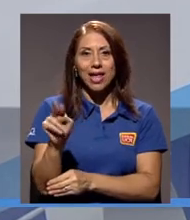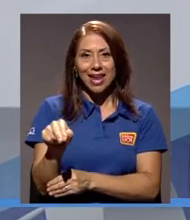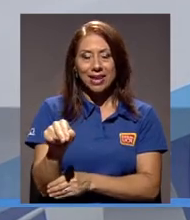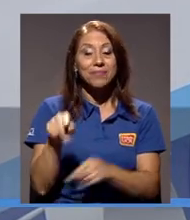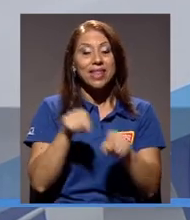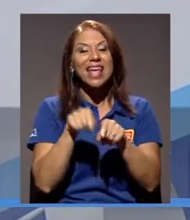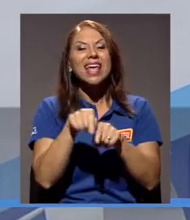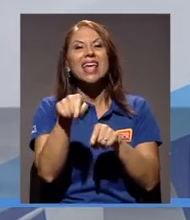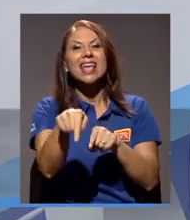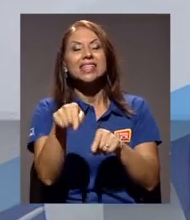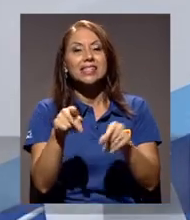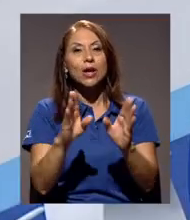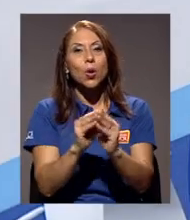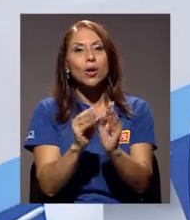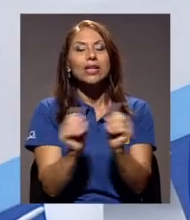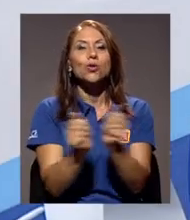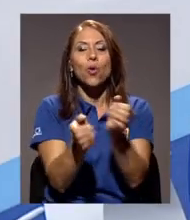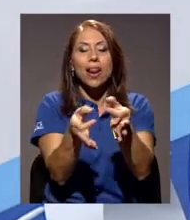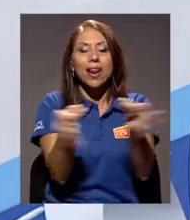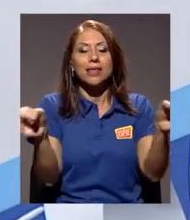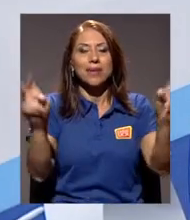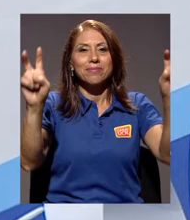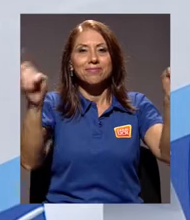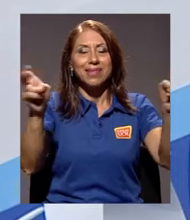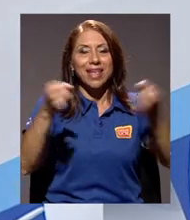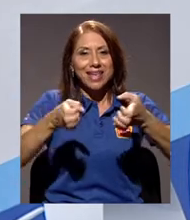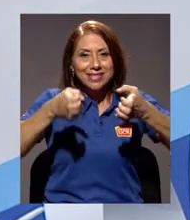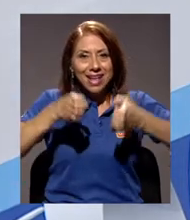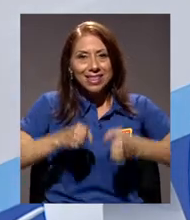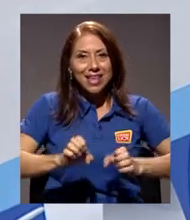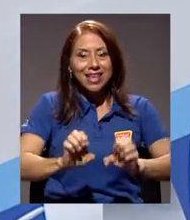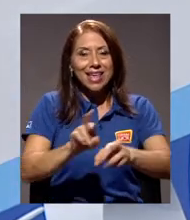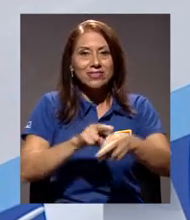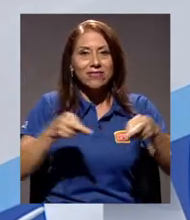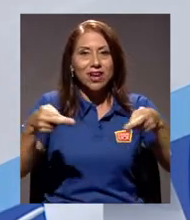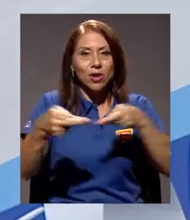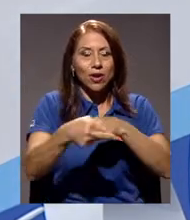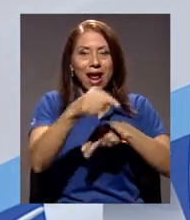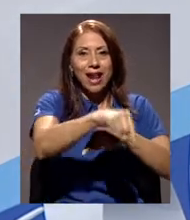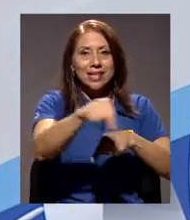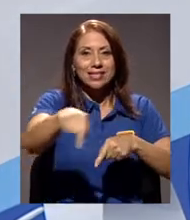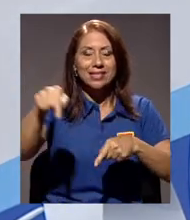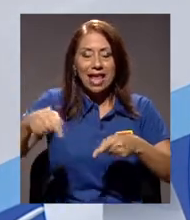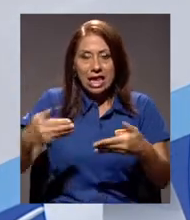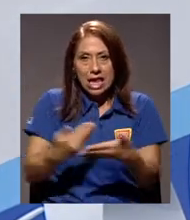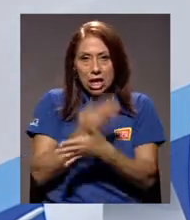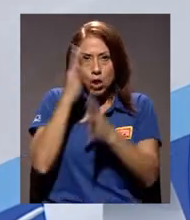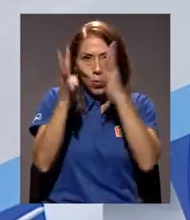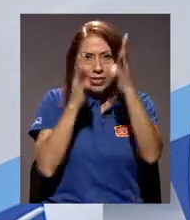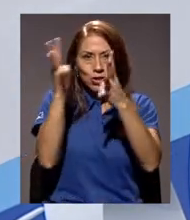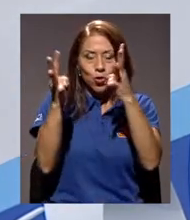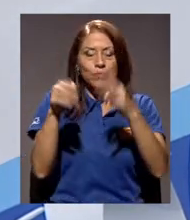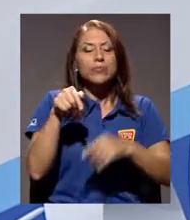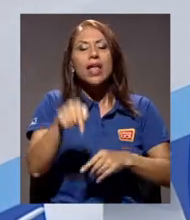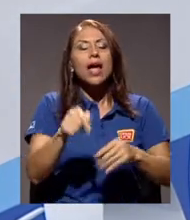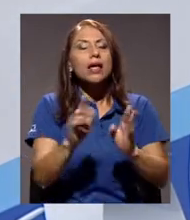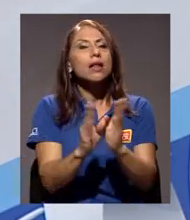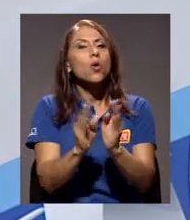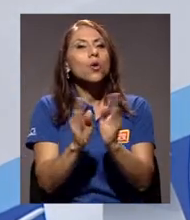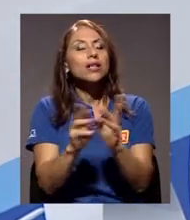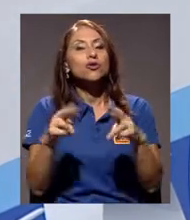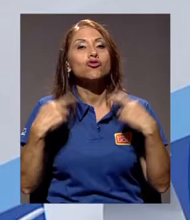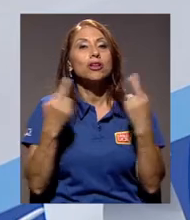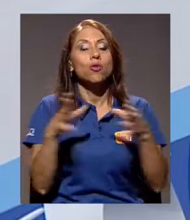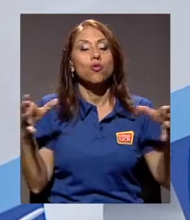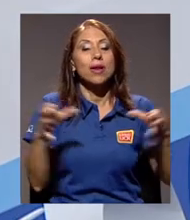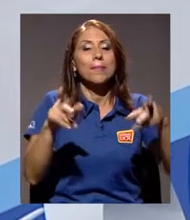congreso está convocado bajo el lema de las estrategias regionales de innovación en el congreso lo que ocurre es que se reúnen